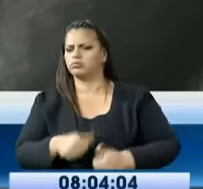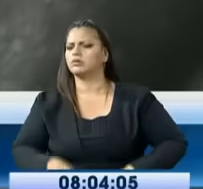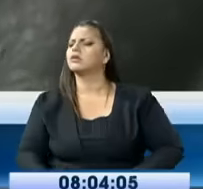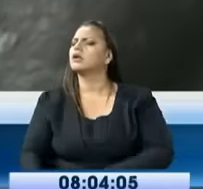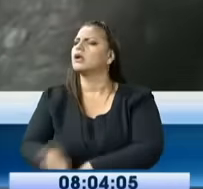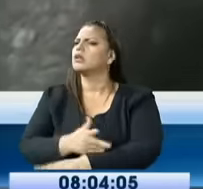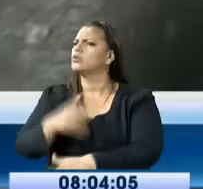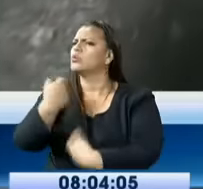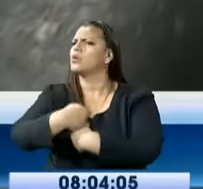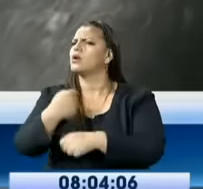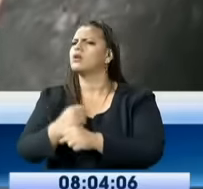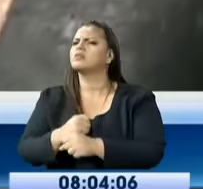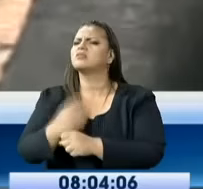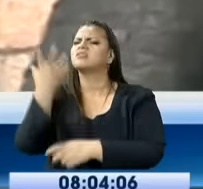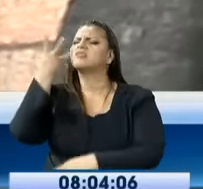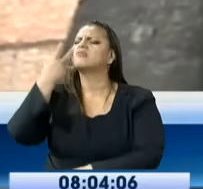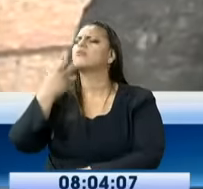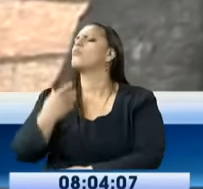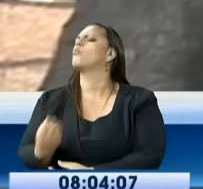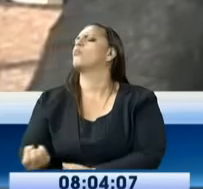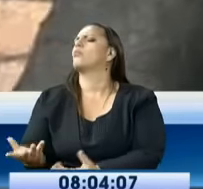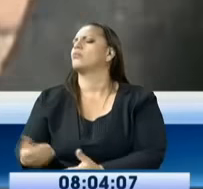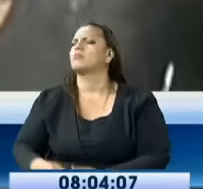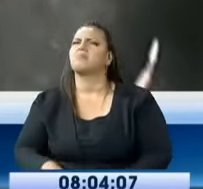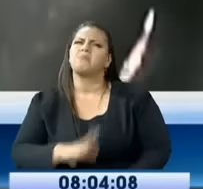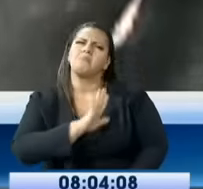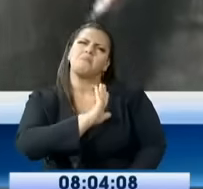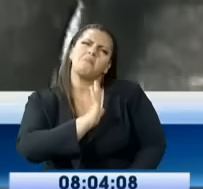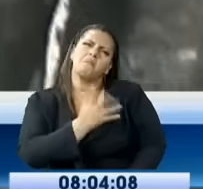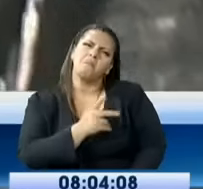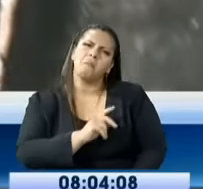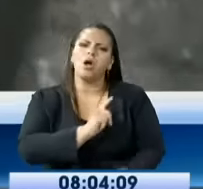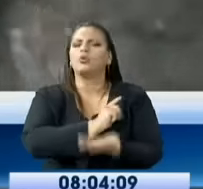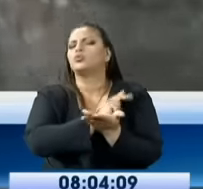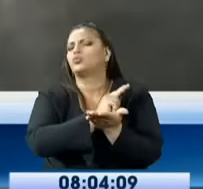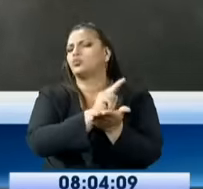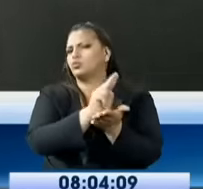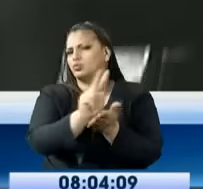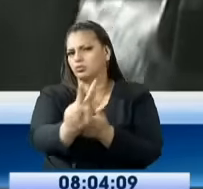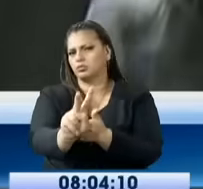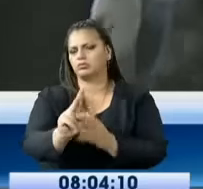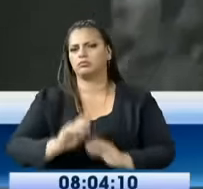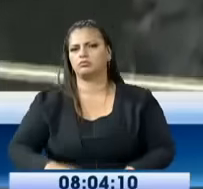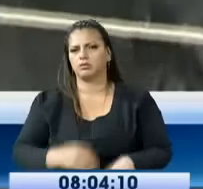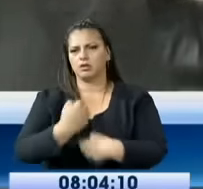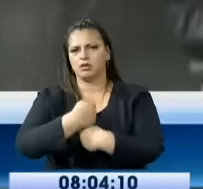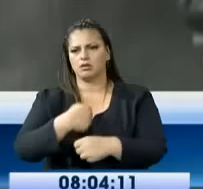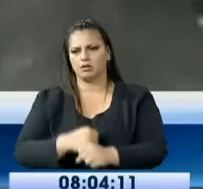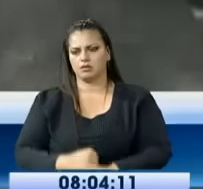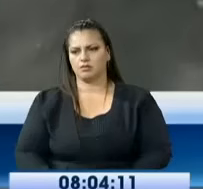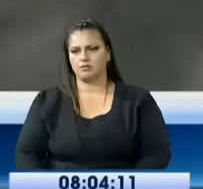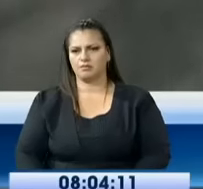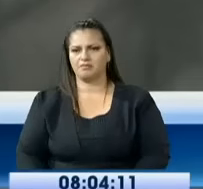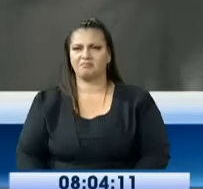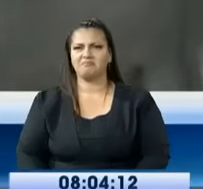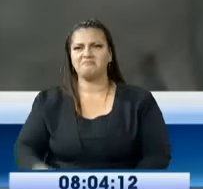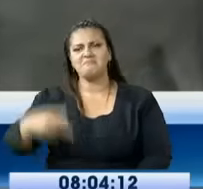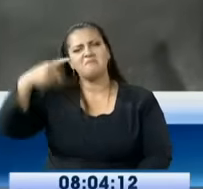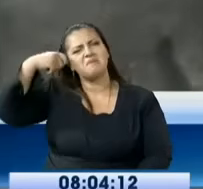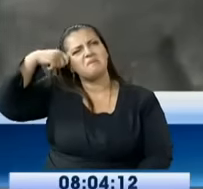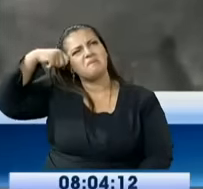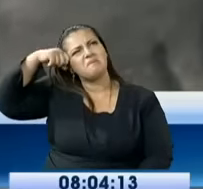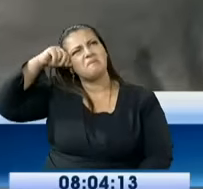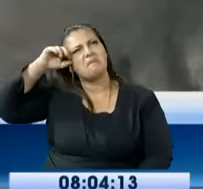fabricarlo? Más o menos como unos 15 días. 15 días, ¿no, verdad? ¿Cuándo empezó a hacerlo? Ya ni me acuerdo, madre